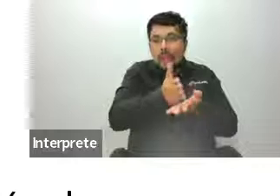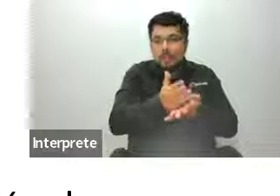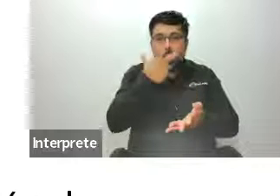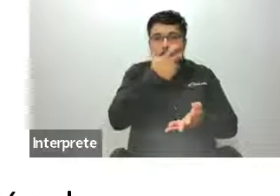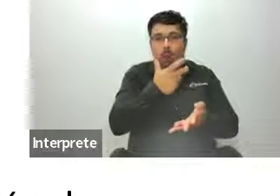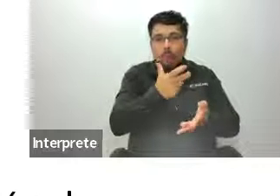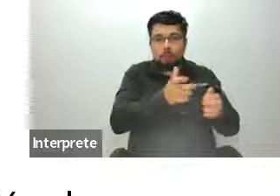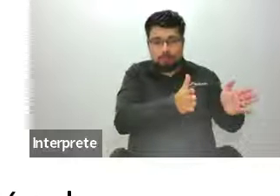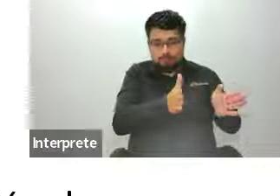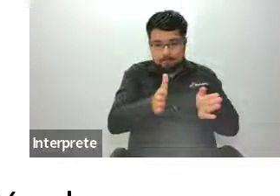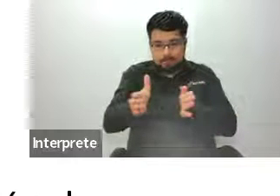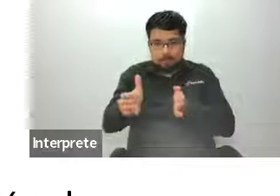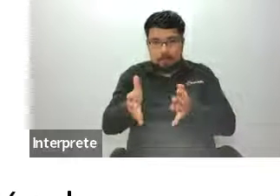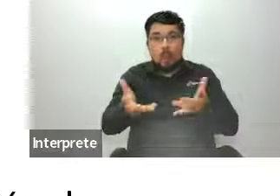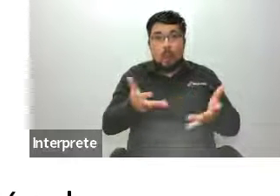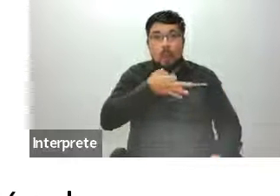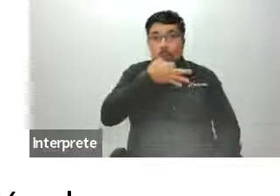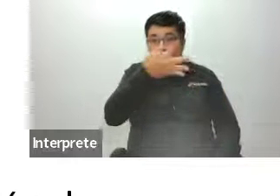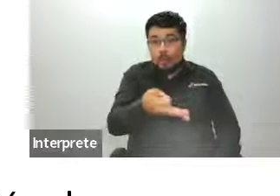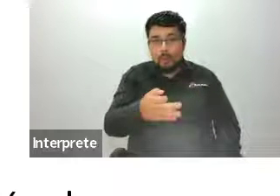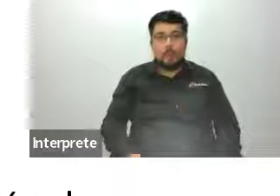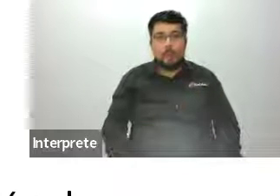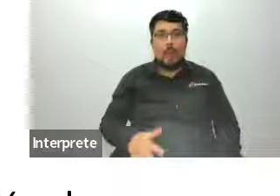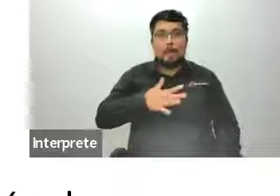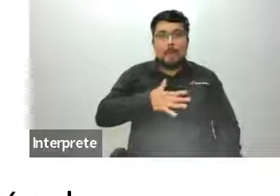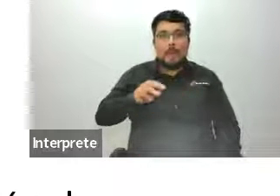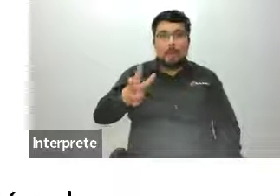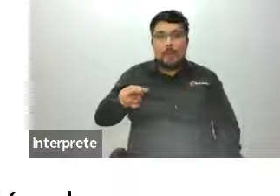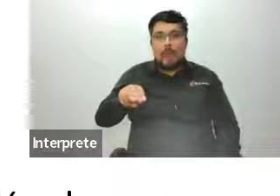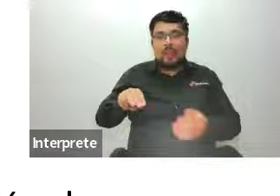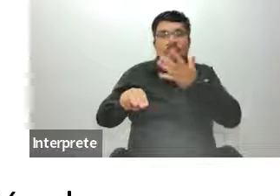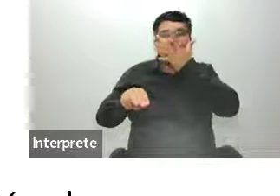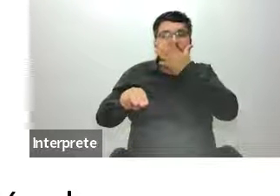decirlo simultáneamente en lengua de señas, como,